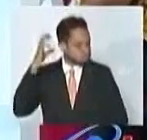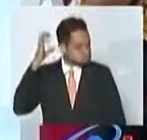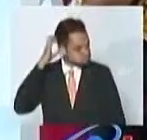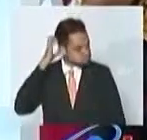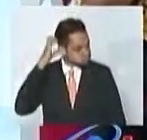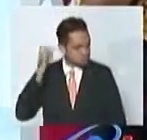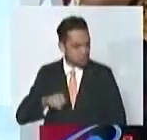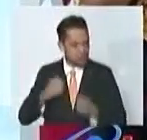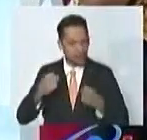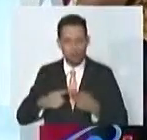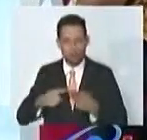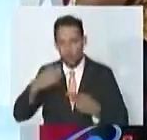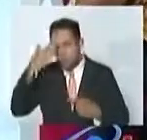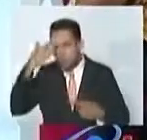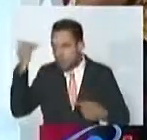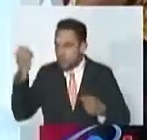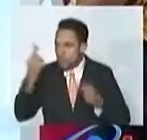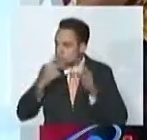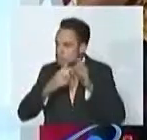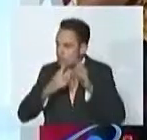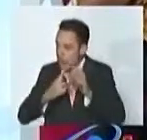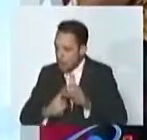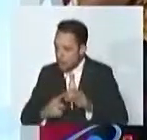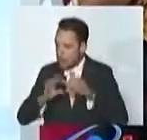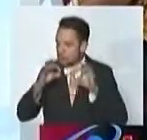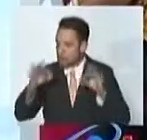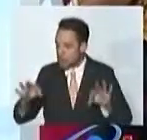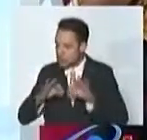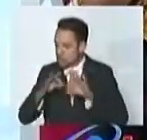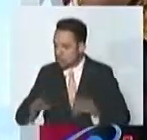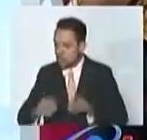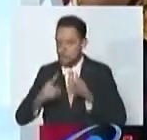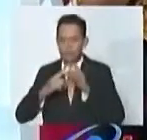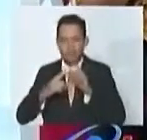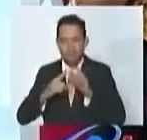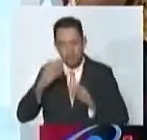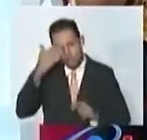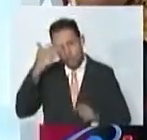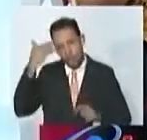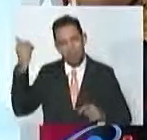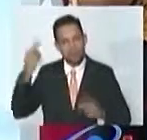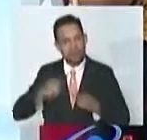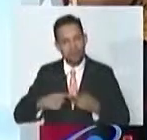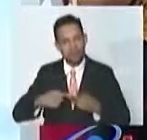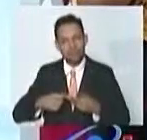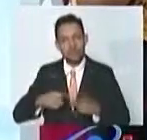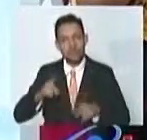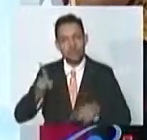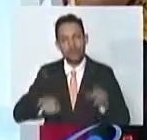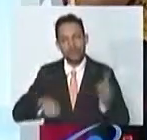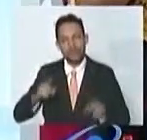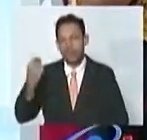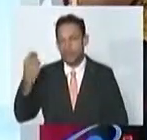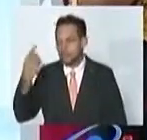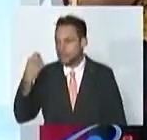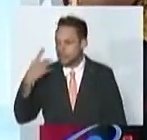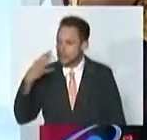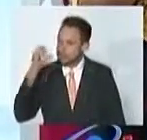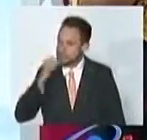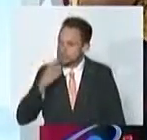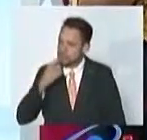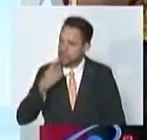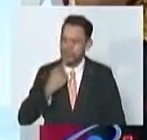la afasia expresiva es totalmente el lenguaje expresivo. La persona entiende todo, pero no lo puede